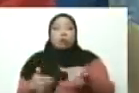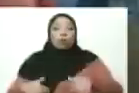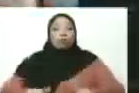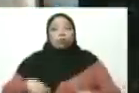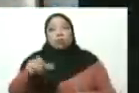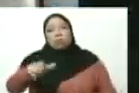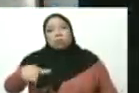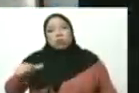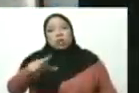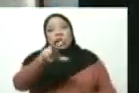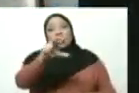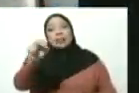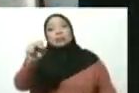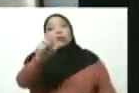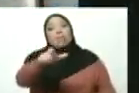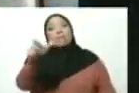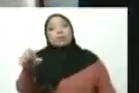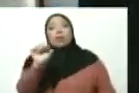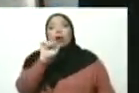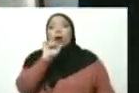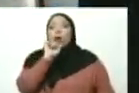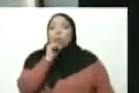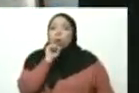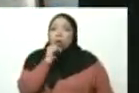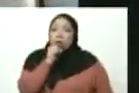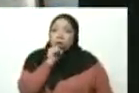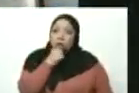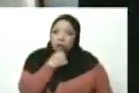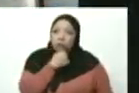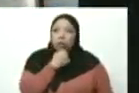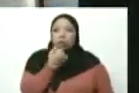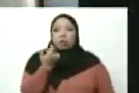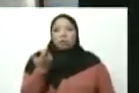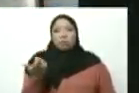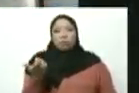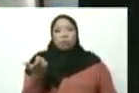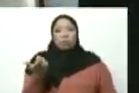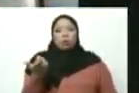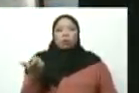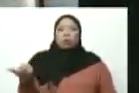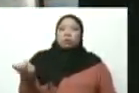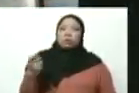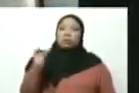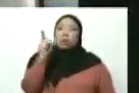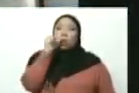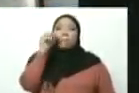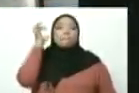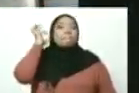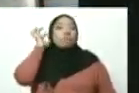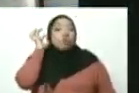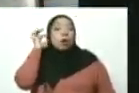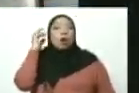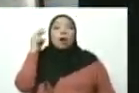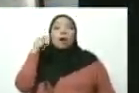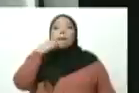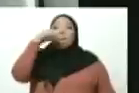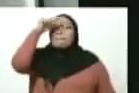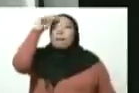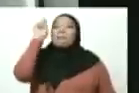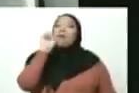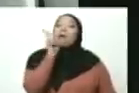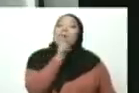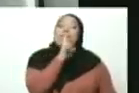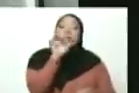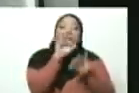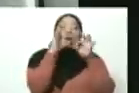aproximadamente 300 personas entre ellas repito abuelas abuelos padres madres de familia